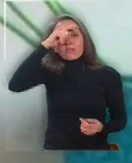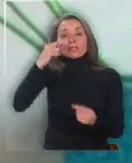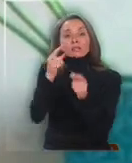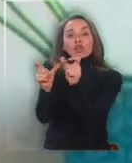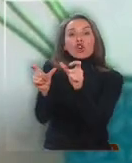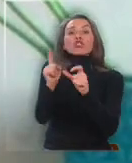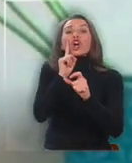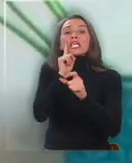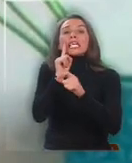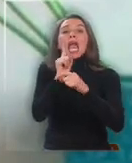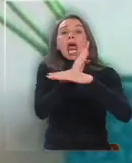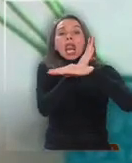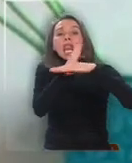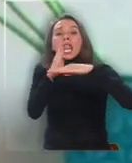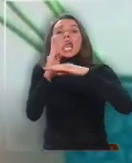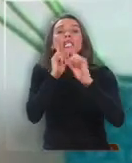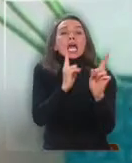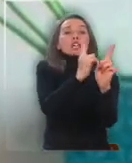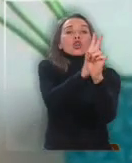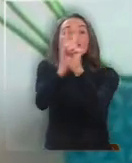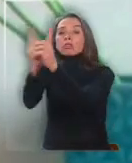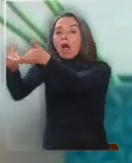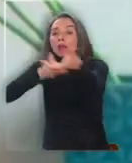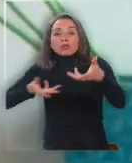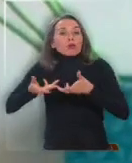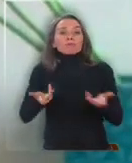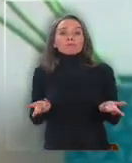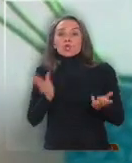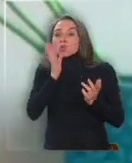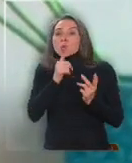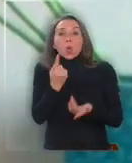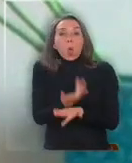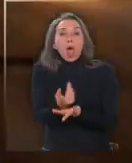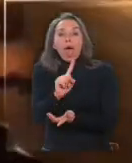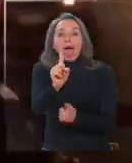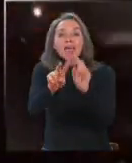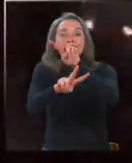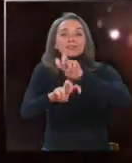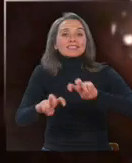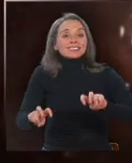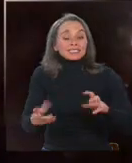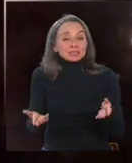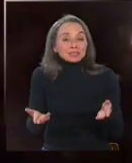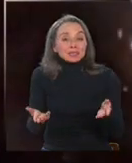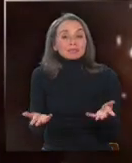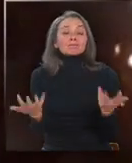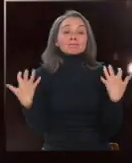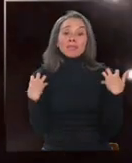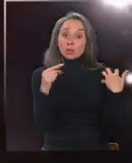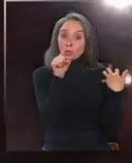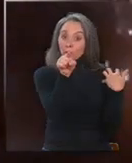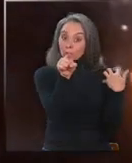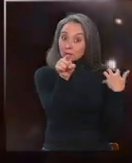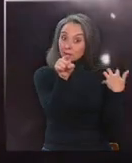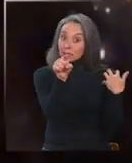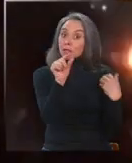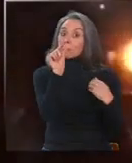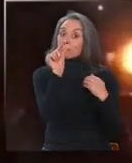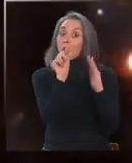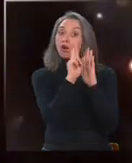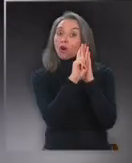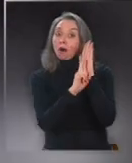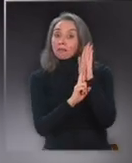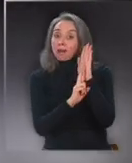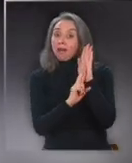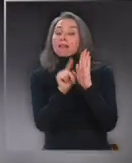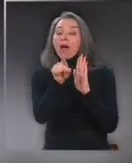trazabilidad. Pero de que es una alternativa, claro, podría pasar. Lo que pasa es que no hay estudios al respecto todavía. Por ahora, queda en manos de uno. Poca regulación tiene